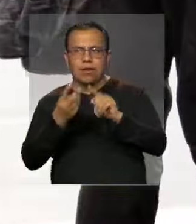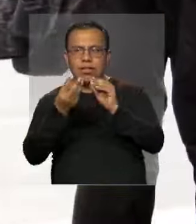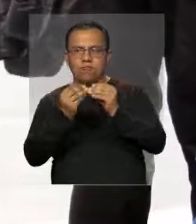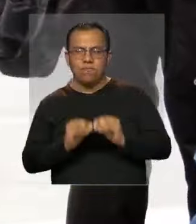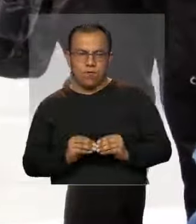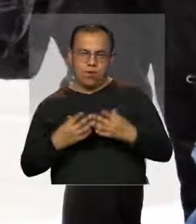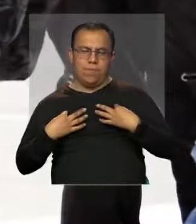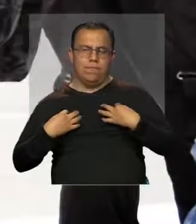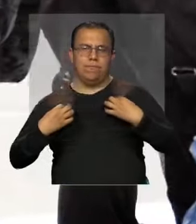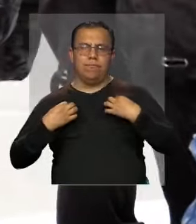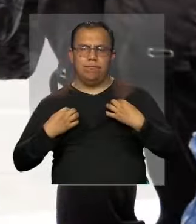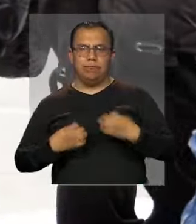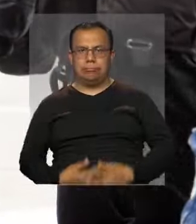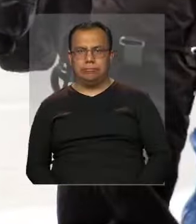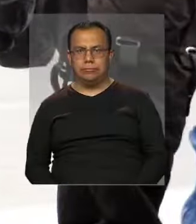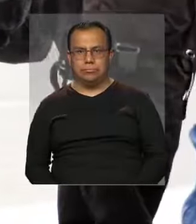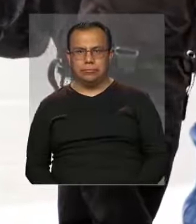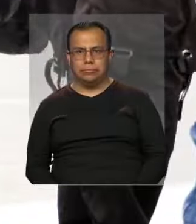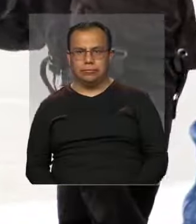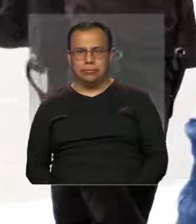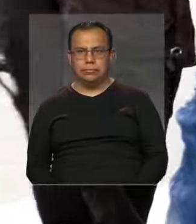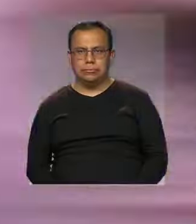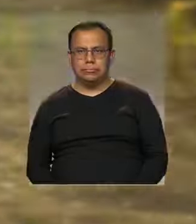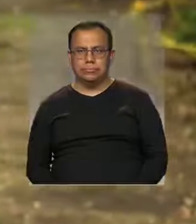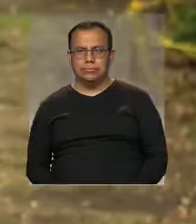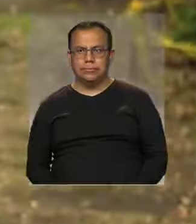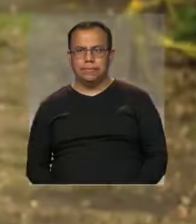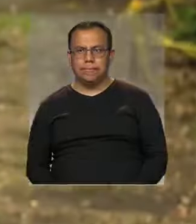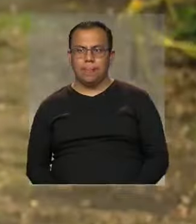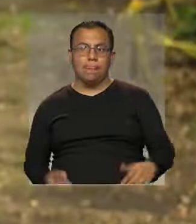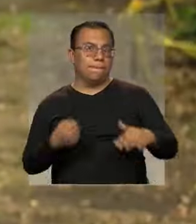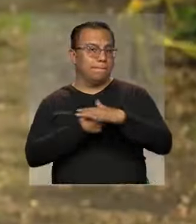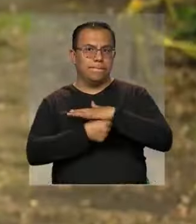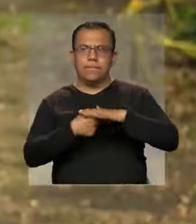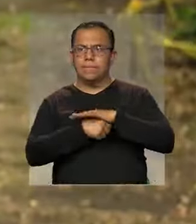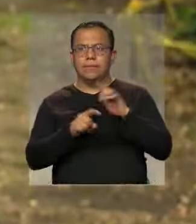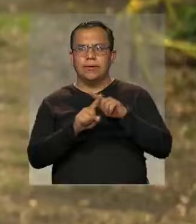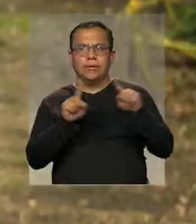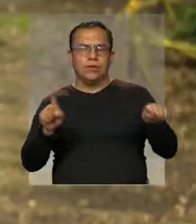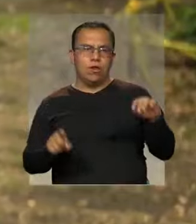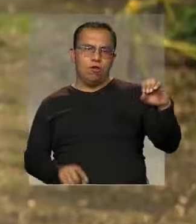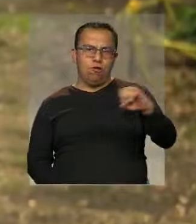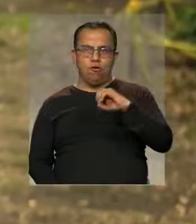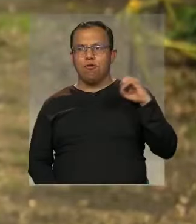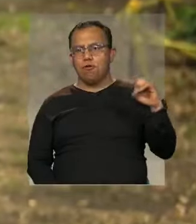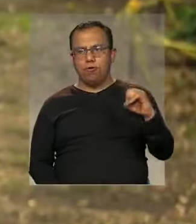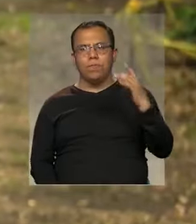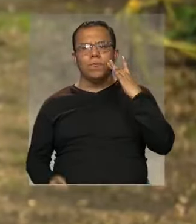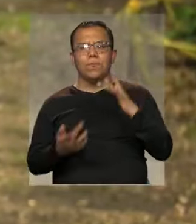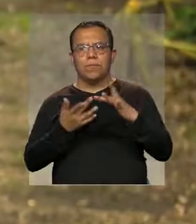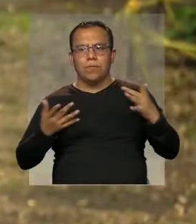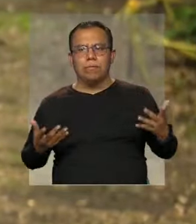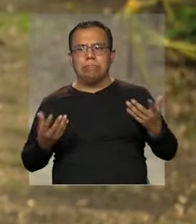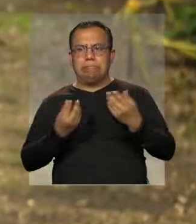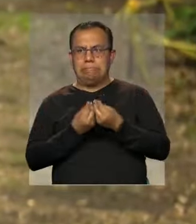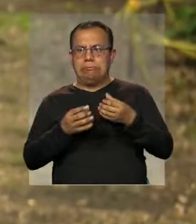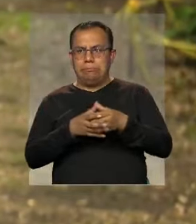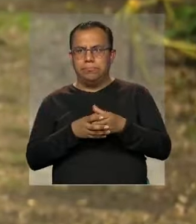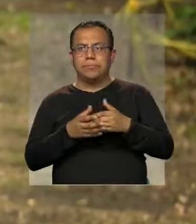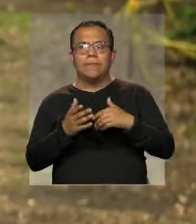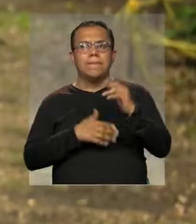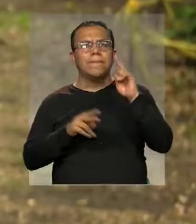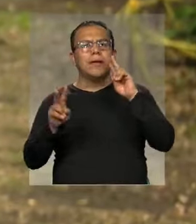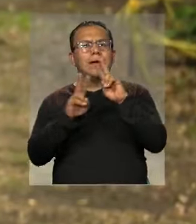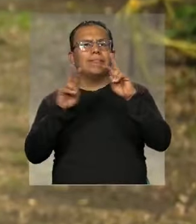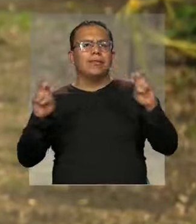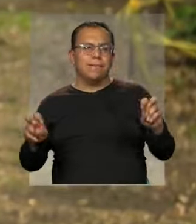de vestir. Y pues es un flagelo totalmente, pues, muy diferente al de los hombres, y pues realmente es una temática que no